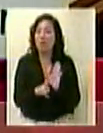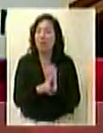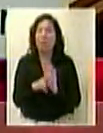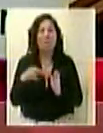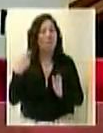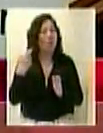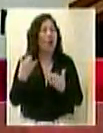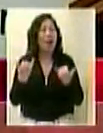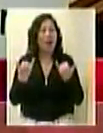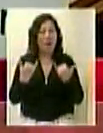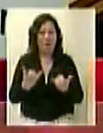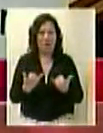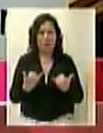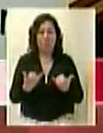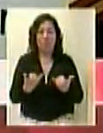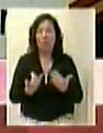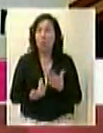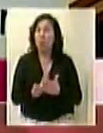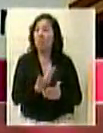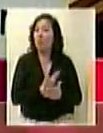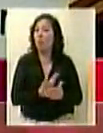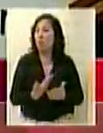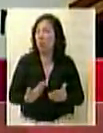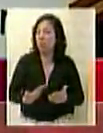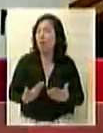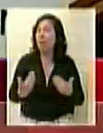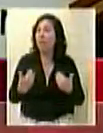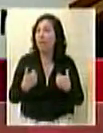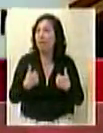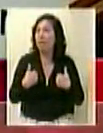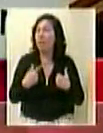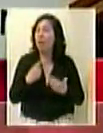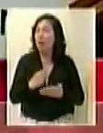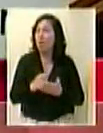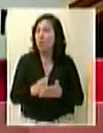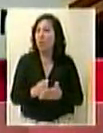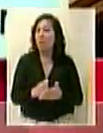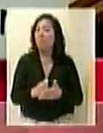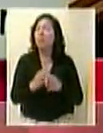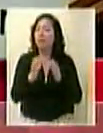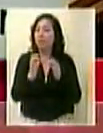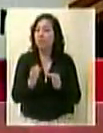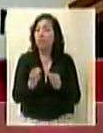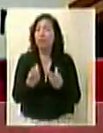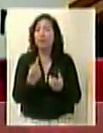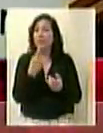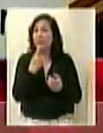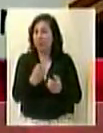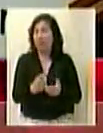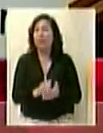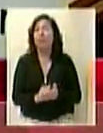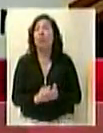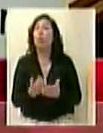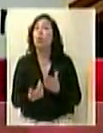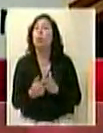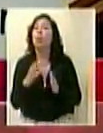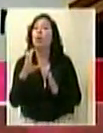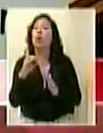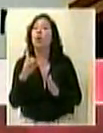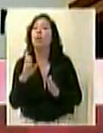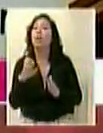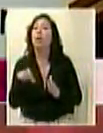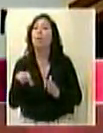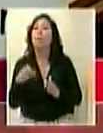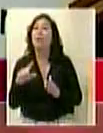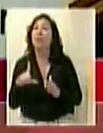política ahora, en este nuevo gobierno, de tener la atención a la mujer. Se configuró, como lo dijo Lucha, en el nuevo código, en el